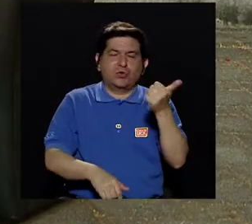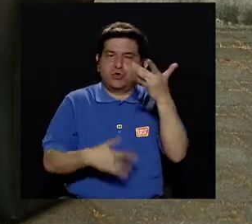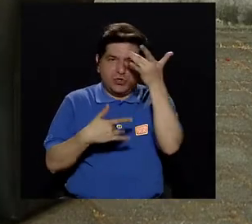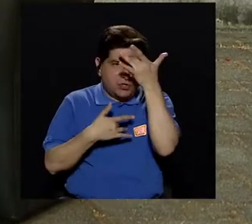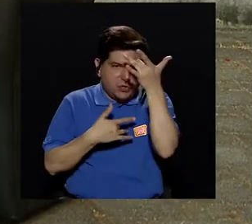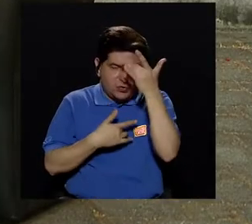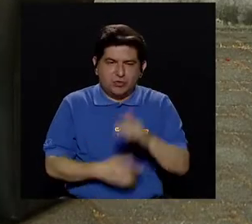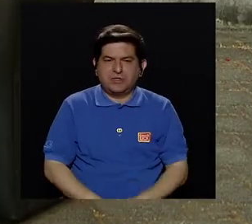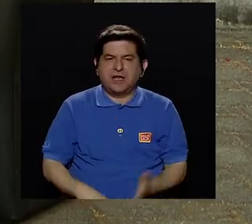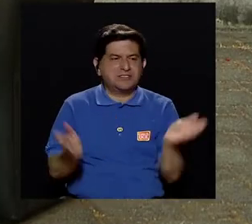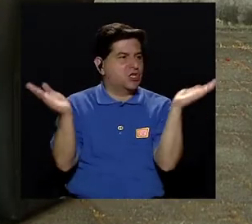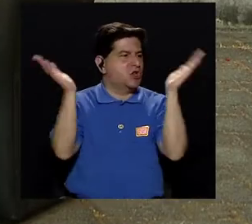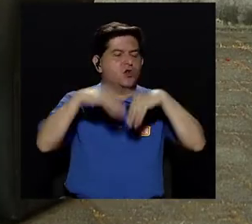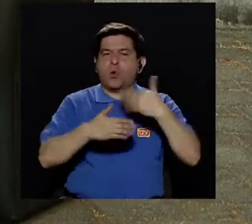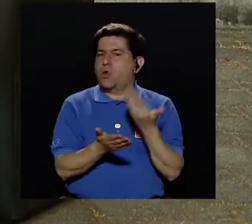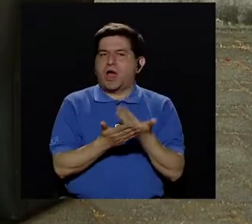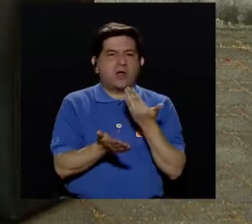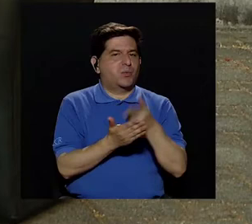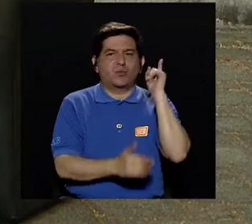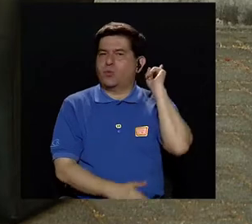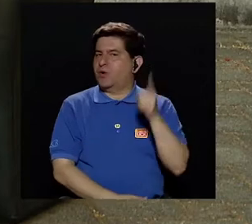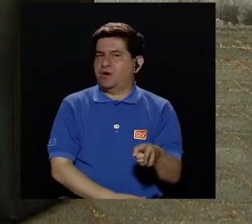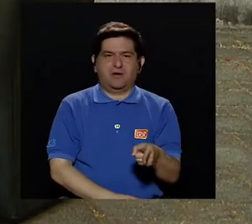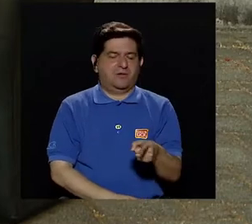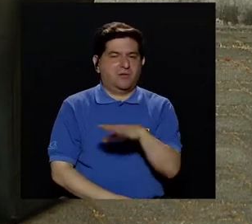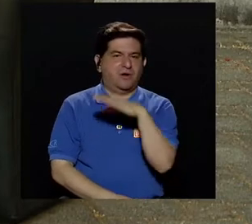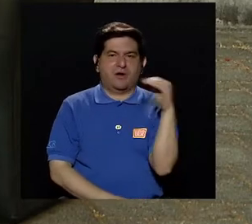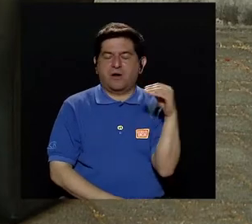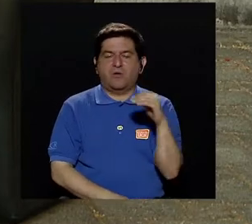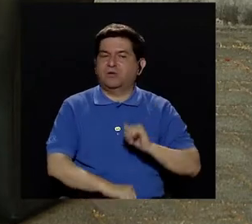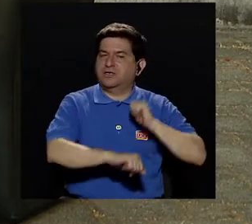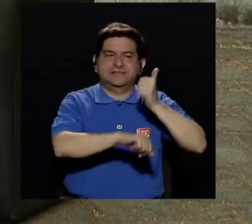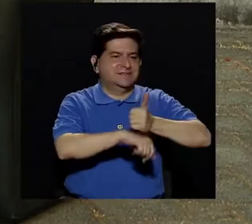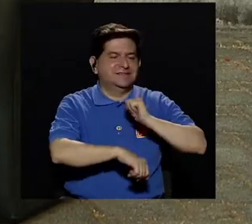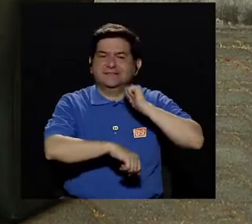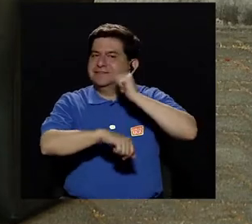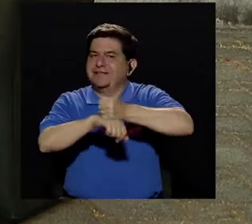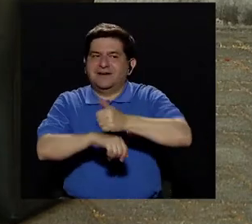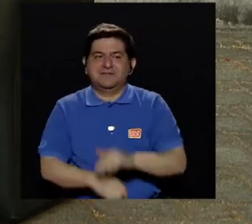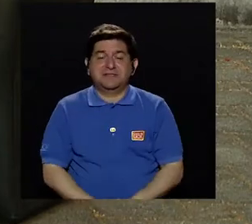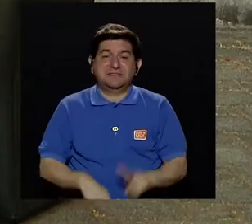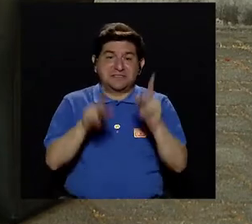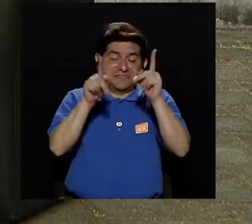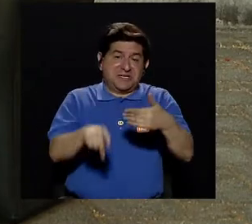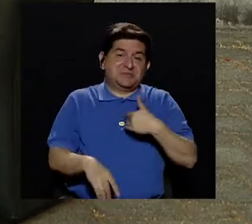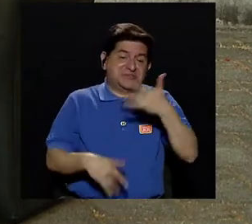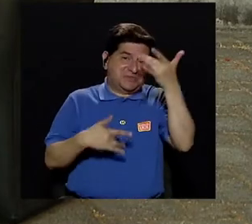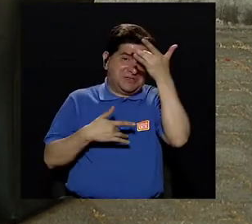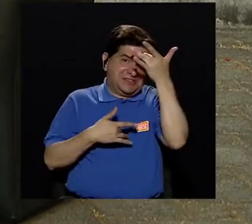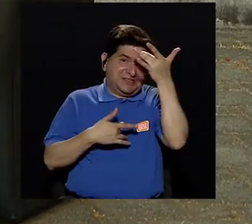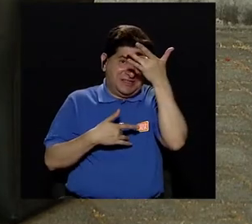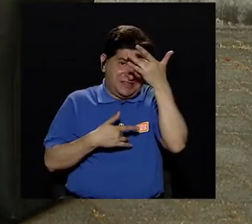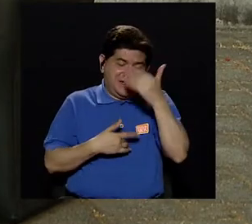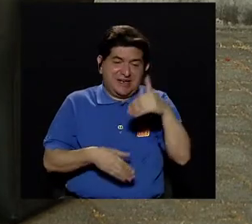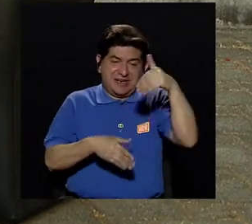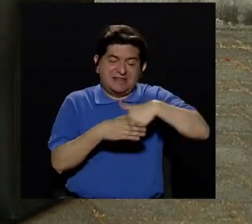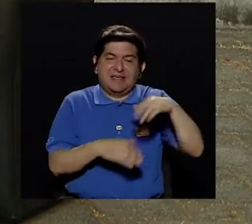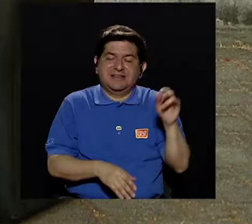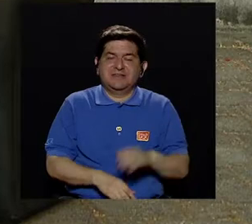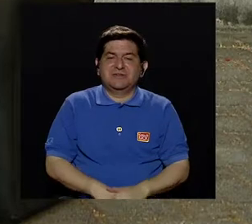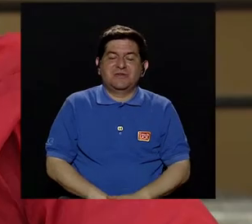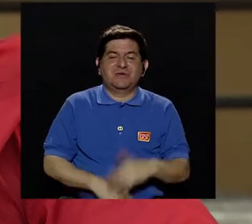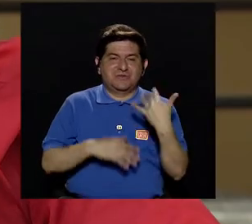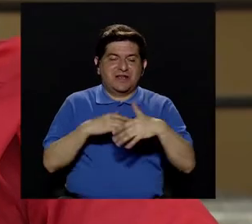montón de enfermedades no existen todavía las pruebas obligatorias ni las pruebas que determinan si la persona tiene la infección en sangre